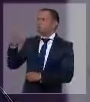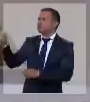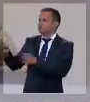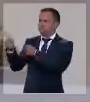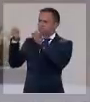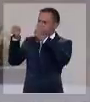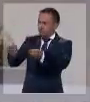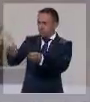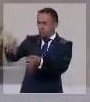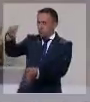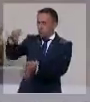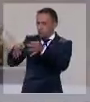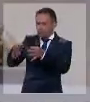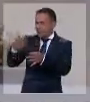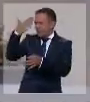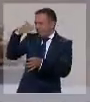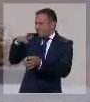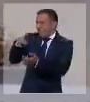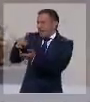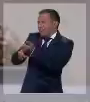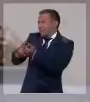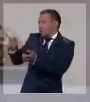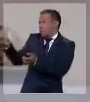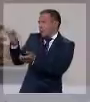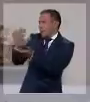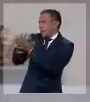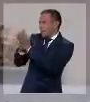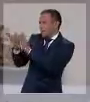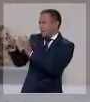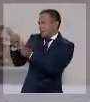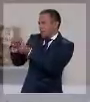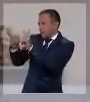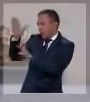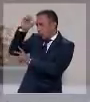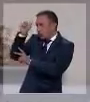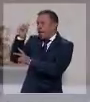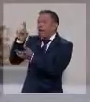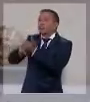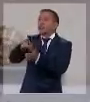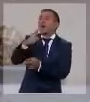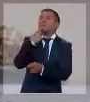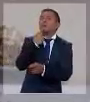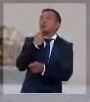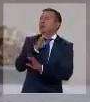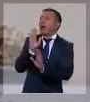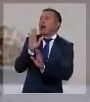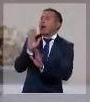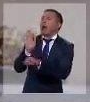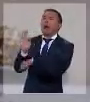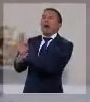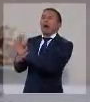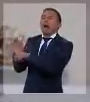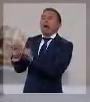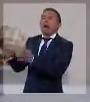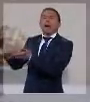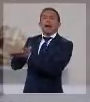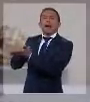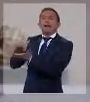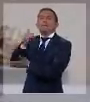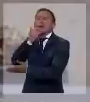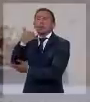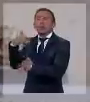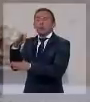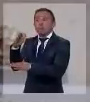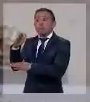Entiendo que se pusieron de acuerdo con López Obrador, que ya los perdonó, pero la justicia se tiene que hacer en nuestro